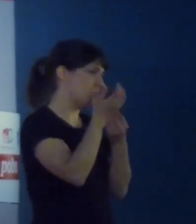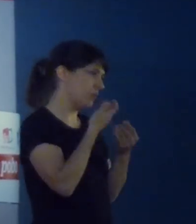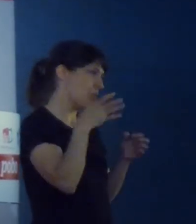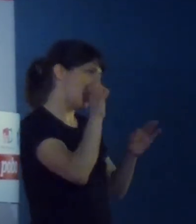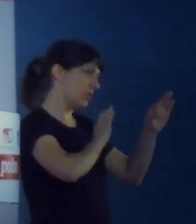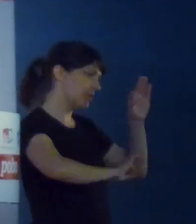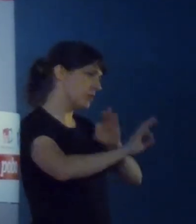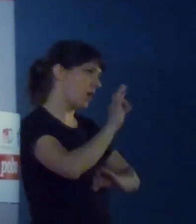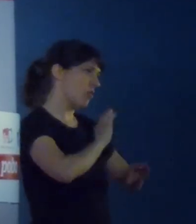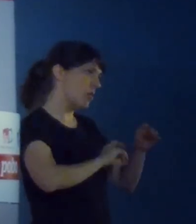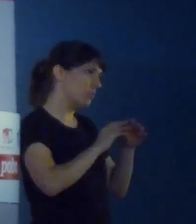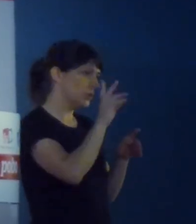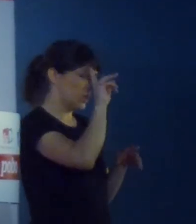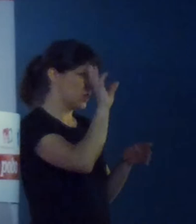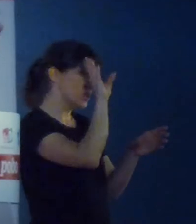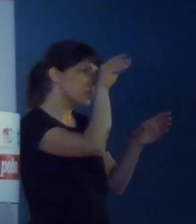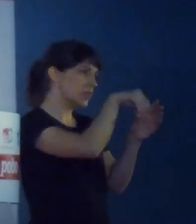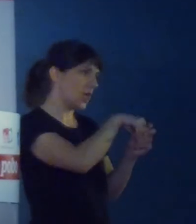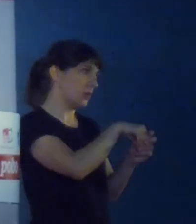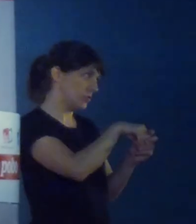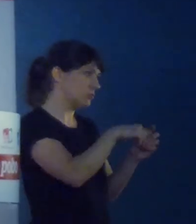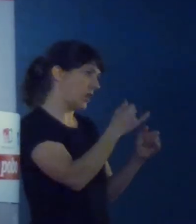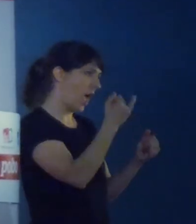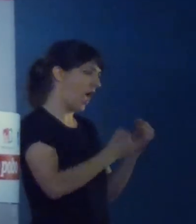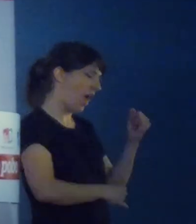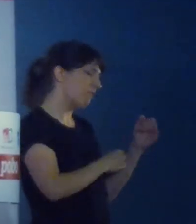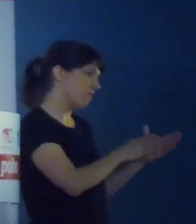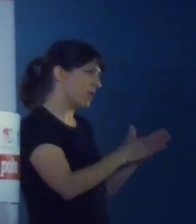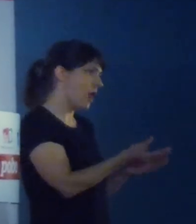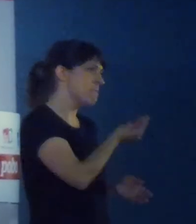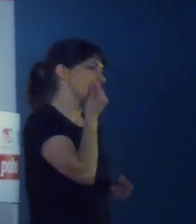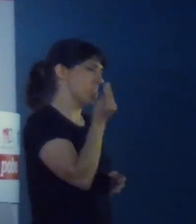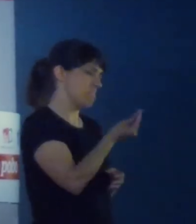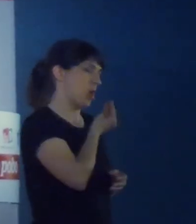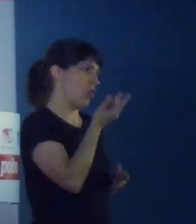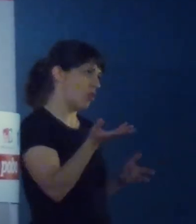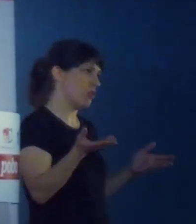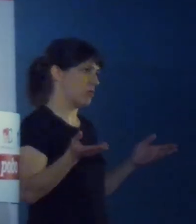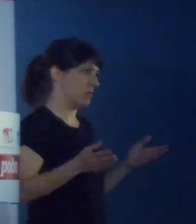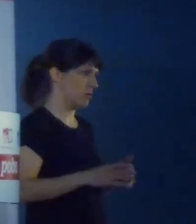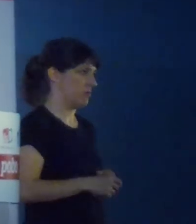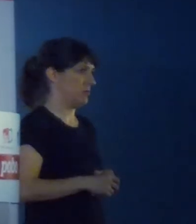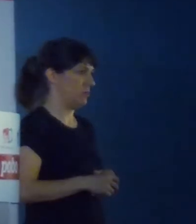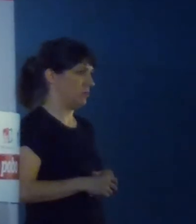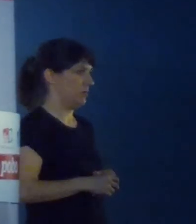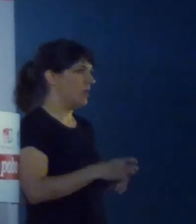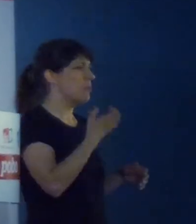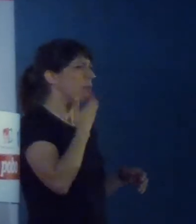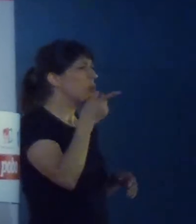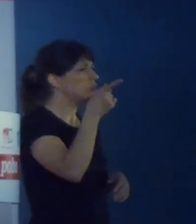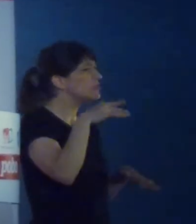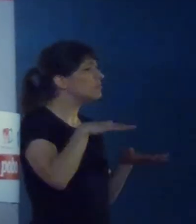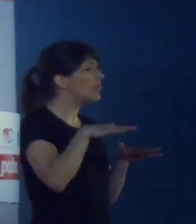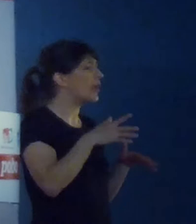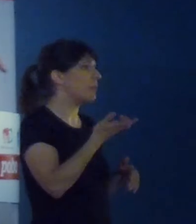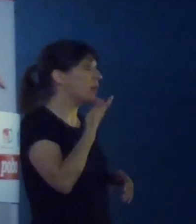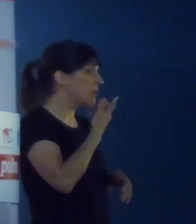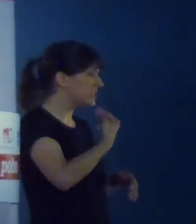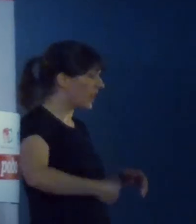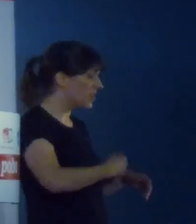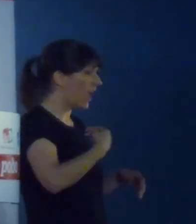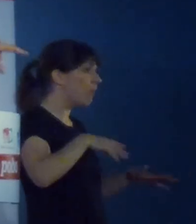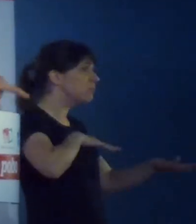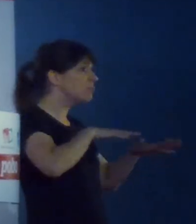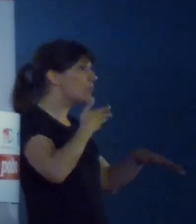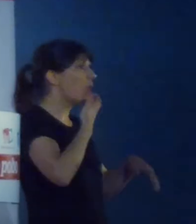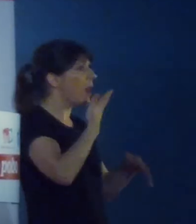de cuspe de grilo, mellor lle sería a eses que fan esas cousas. Cando eles se movilizan en Santiago de Compostela